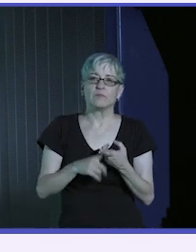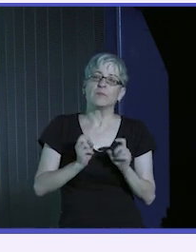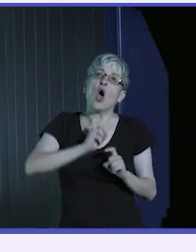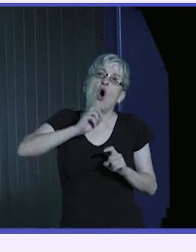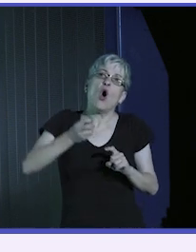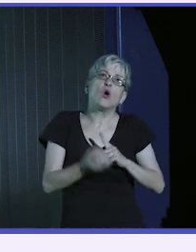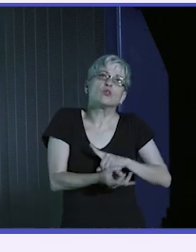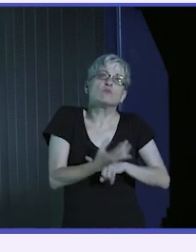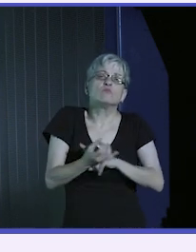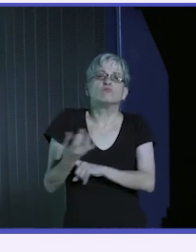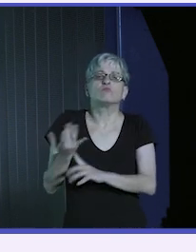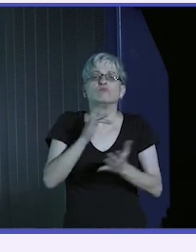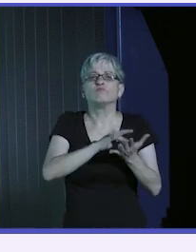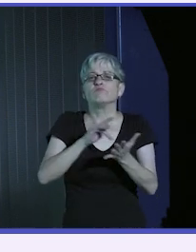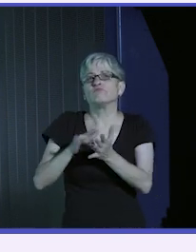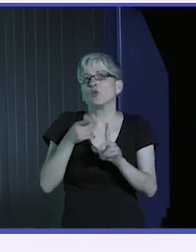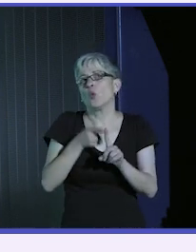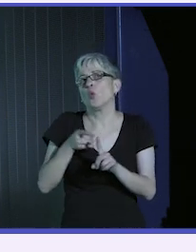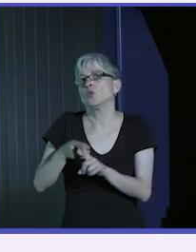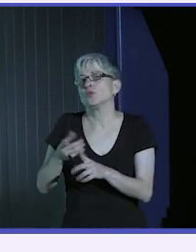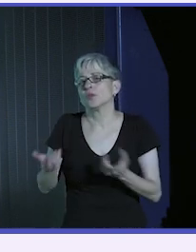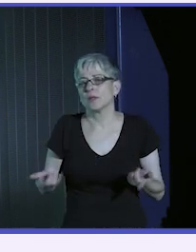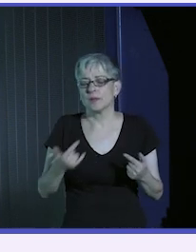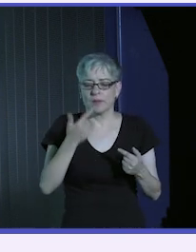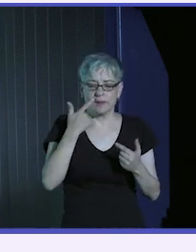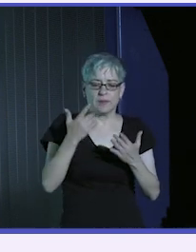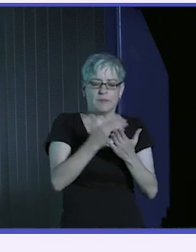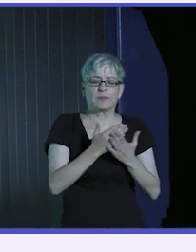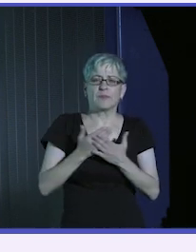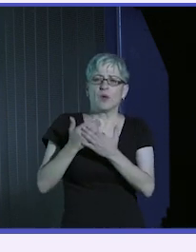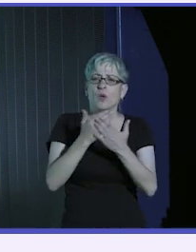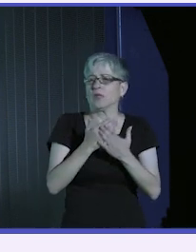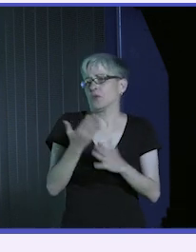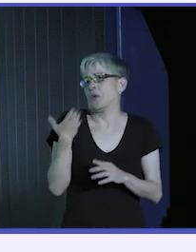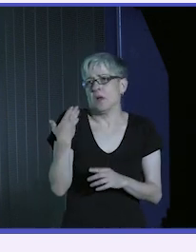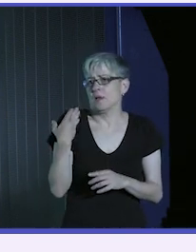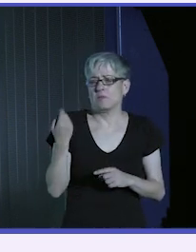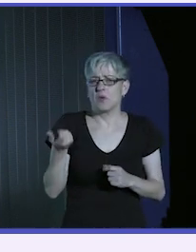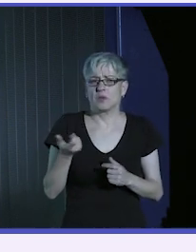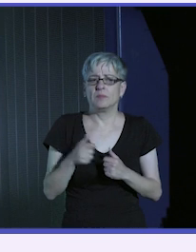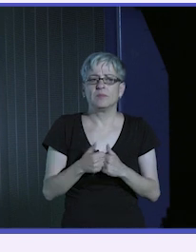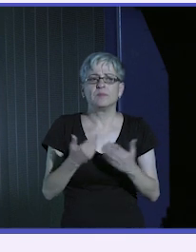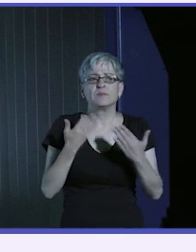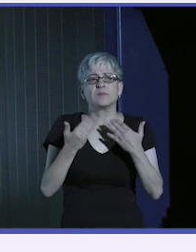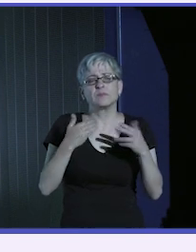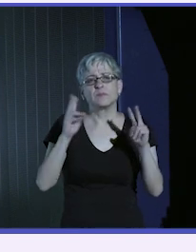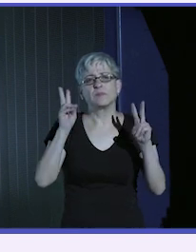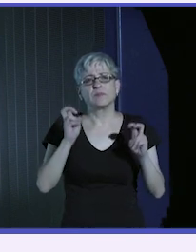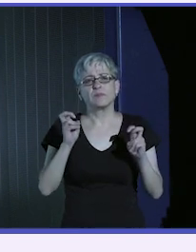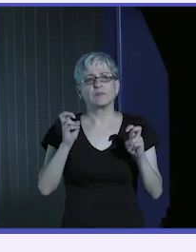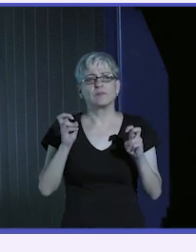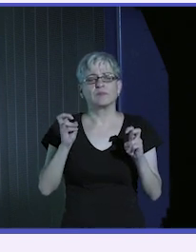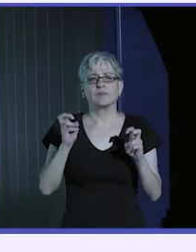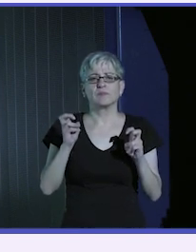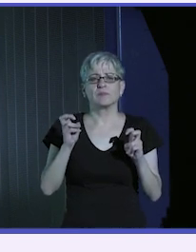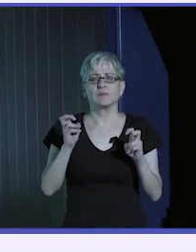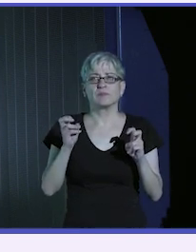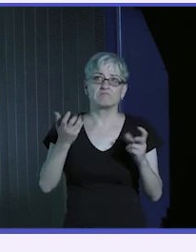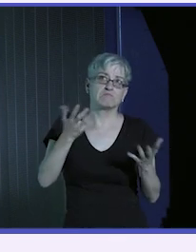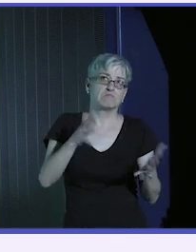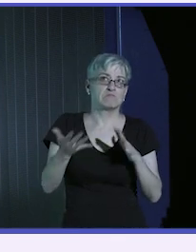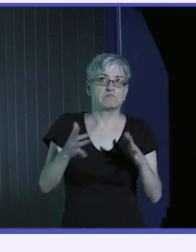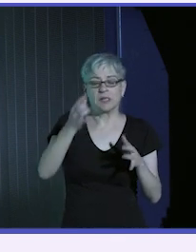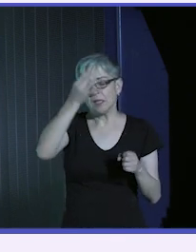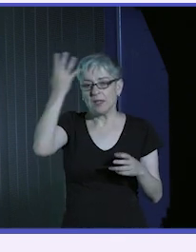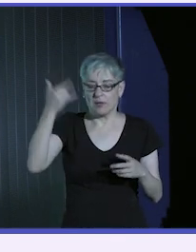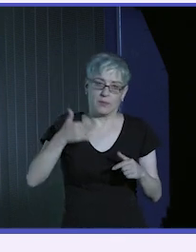van a habilitar? En un estudio de McKinsey bastante reciente se habla de que, para que os hagáis una idea de lo que